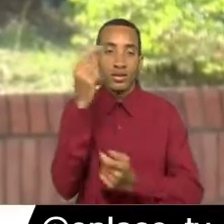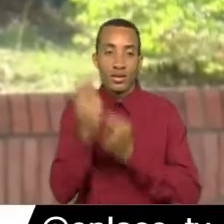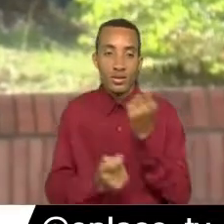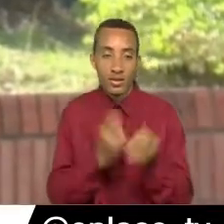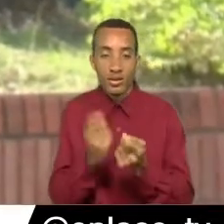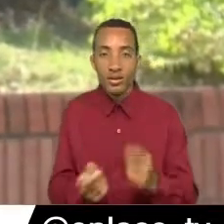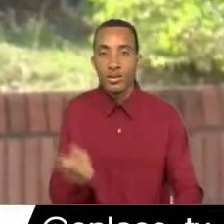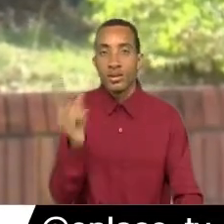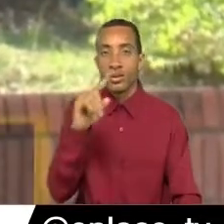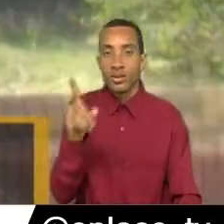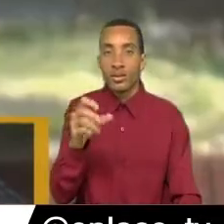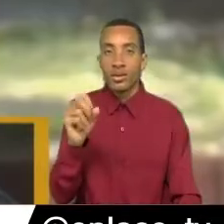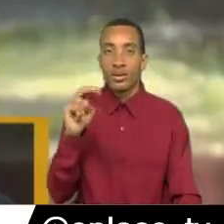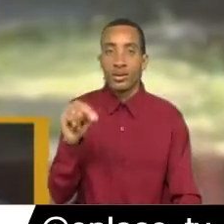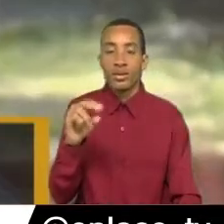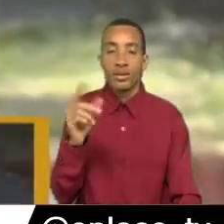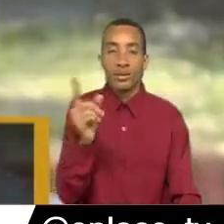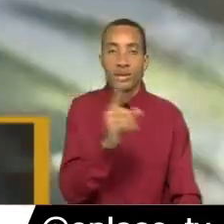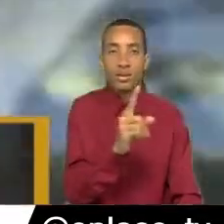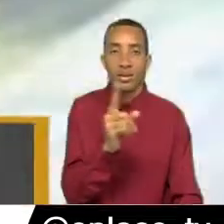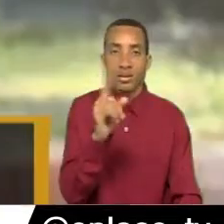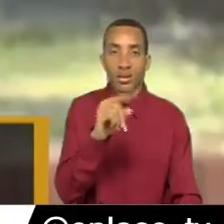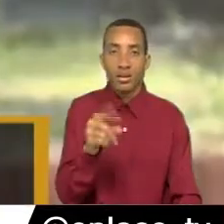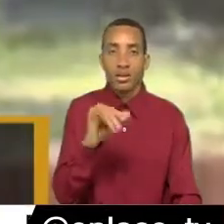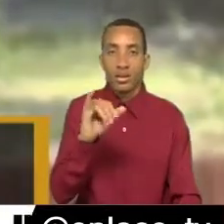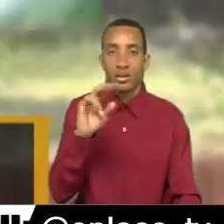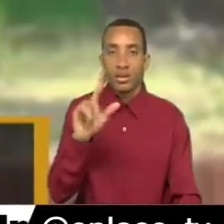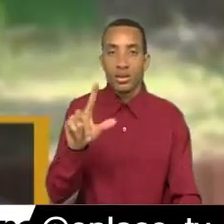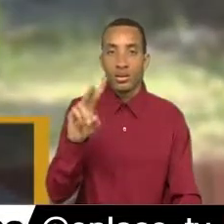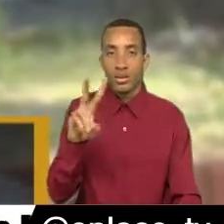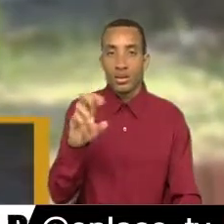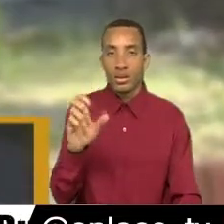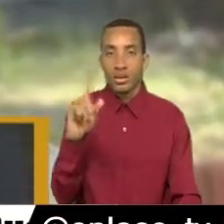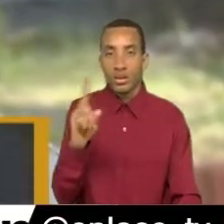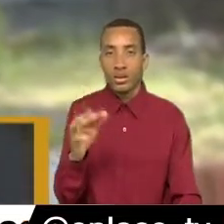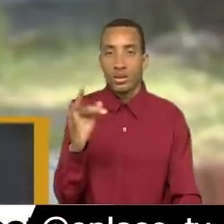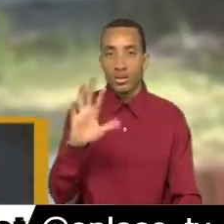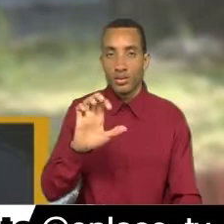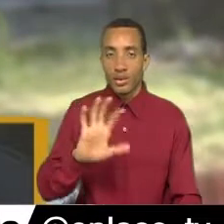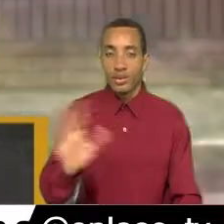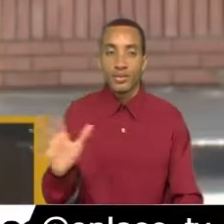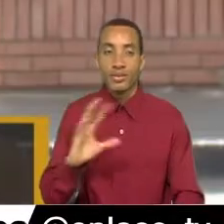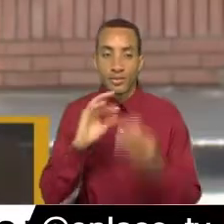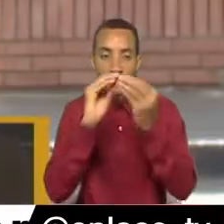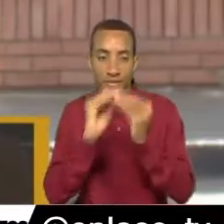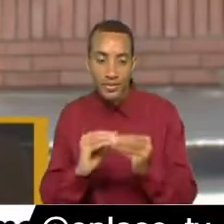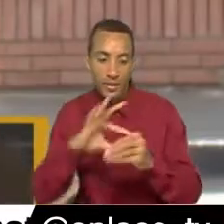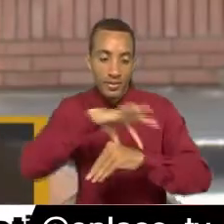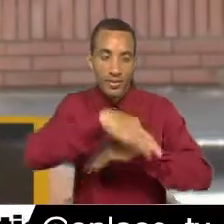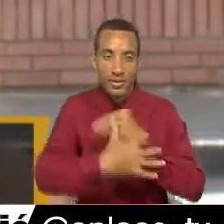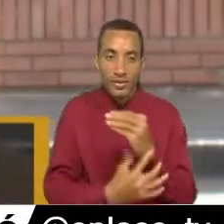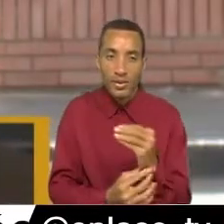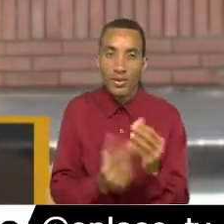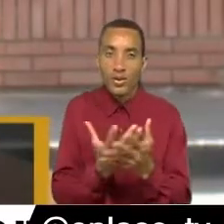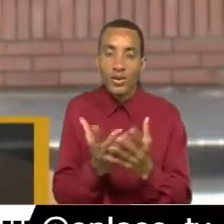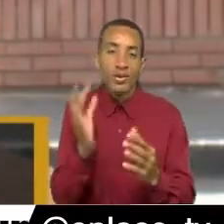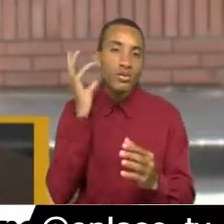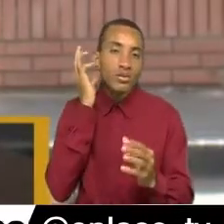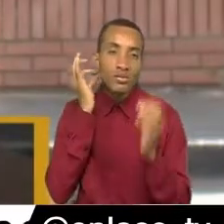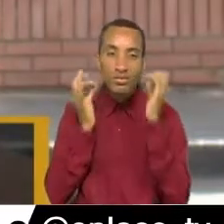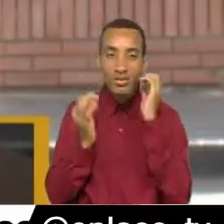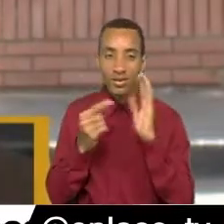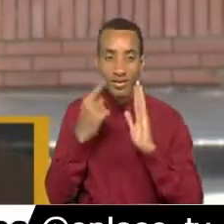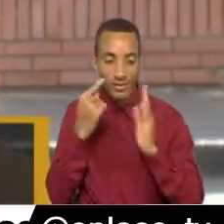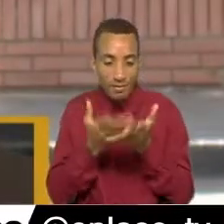donde se realizará la pasarela de artesanías y bisutería realizada por los barranqueños. Consiste en hacer una gran pasarela y que todas